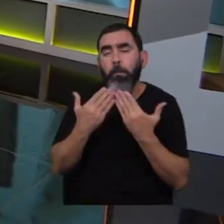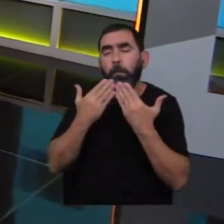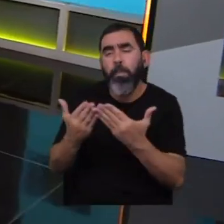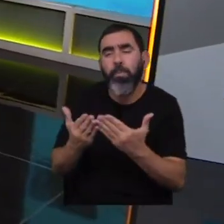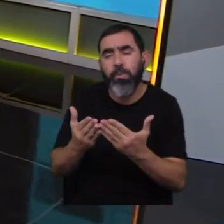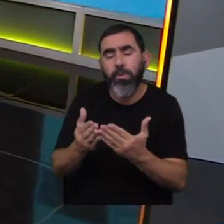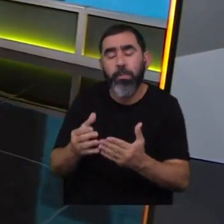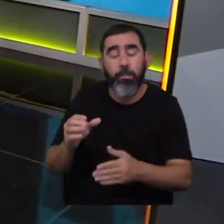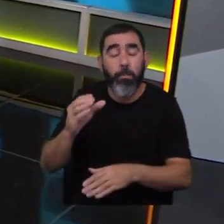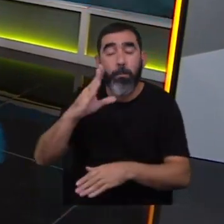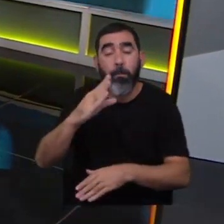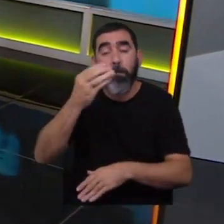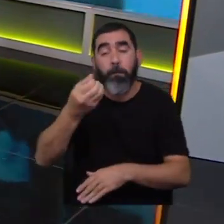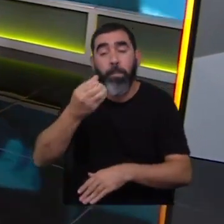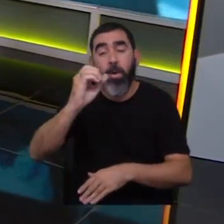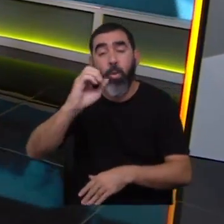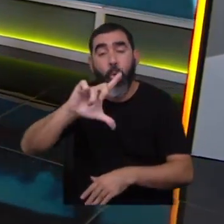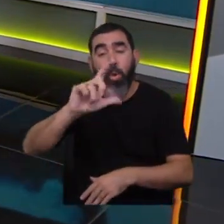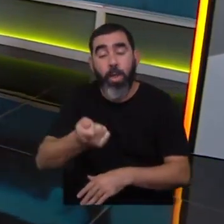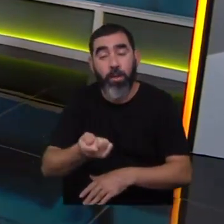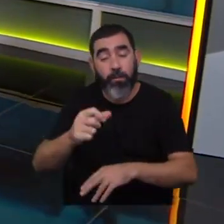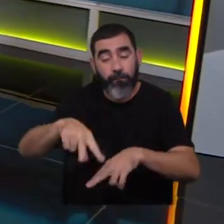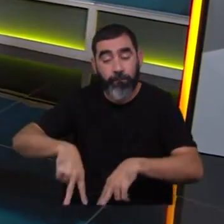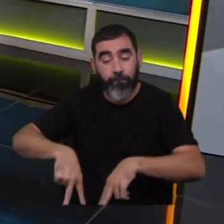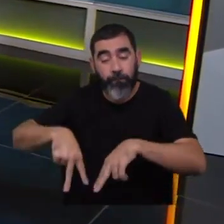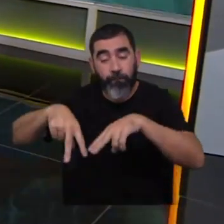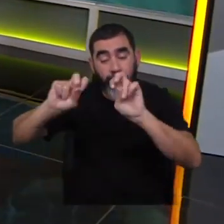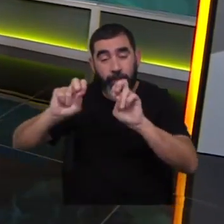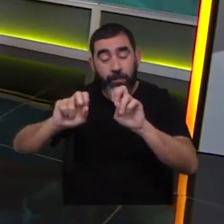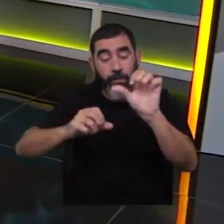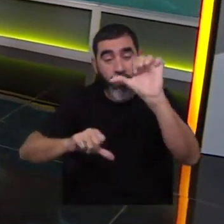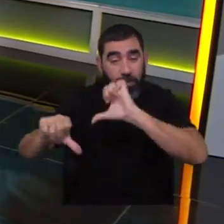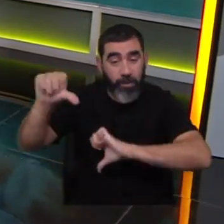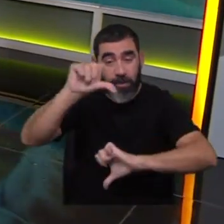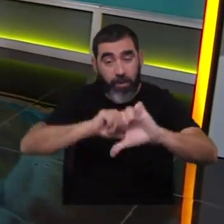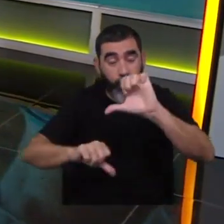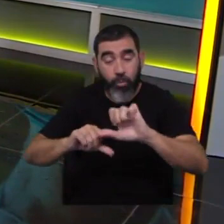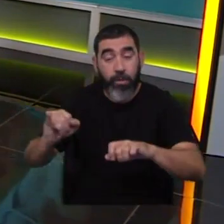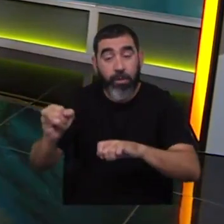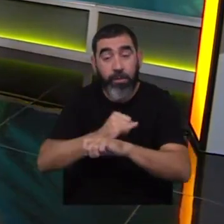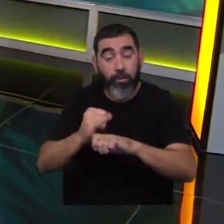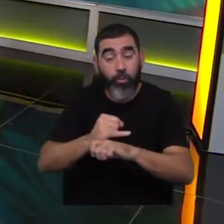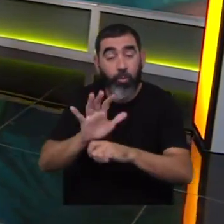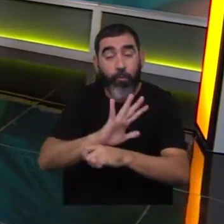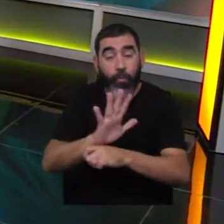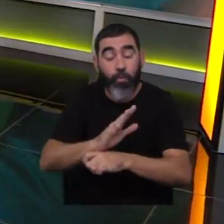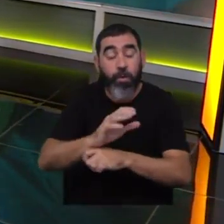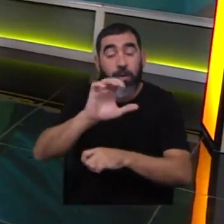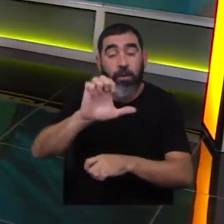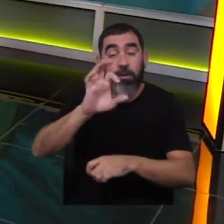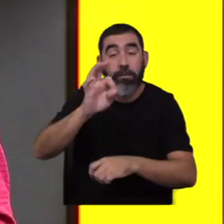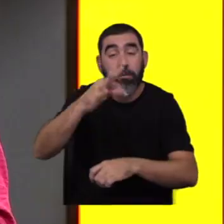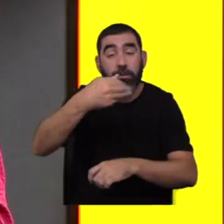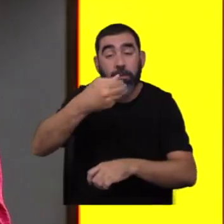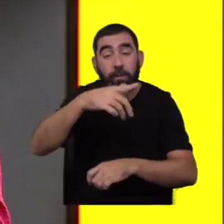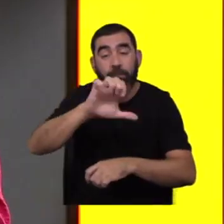investigadora Paola Scavone, que es investigadora, como dijimos, del Laboratorio de Biofilm Microbianos en el Instituto de Investigaciones Biológicas Clemente Estable, qué son